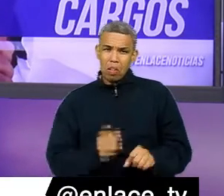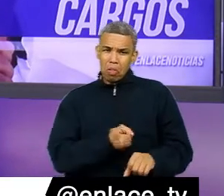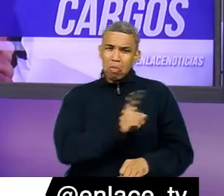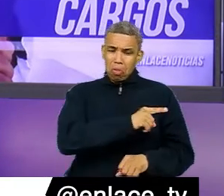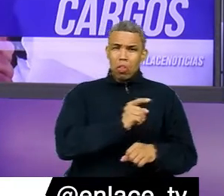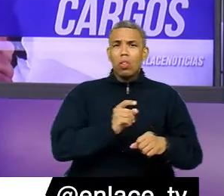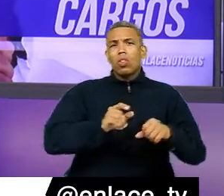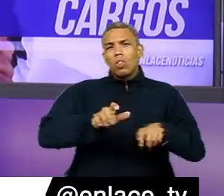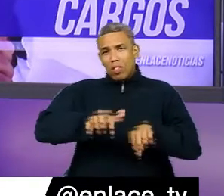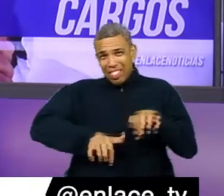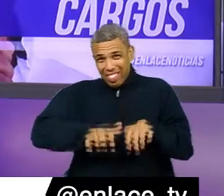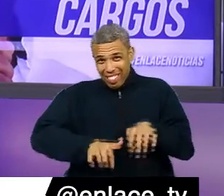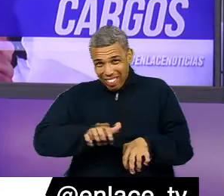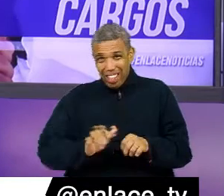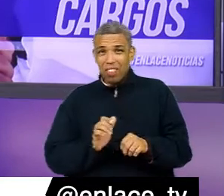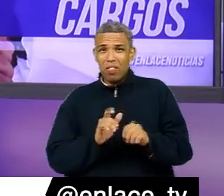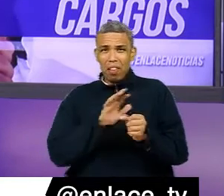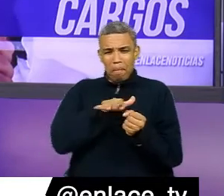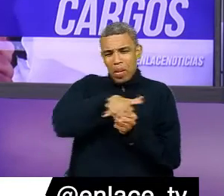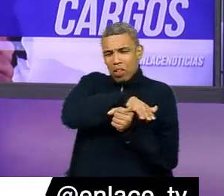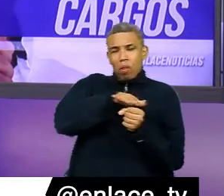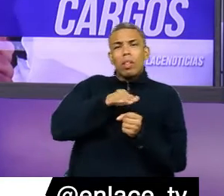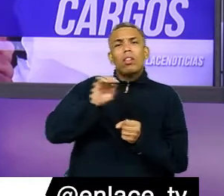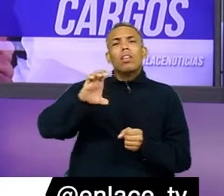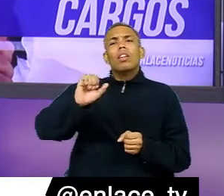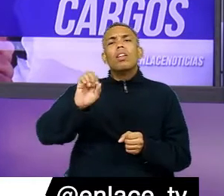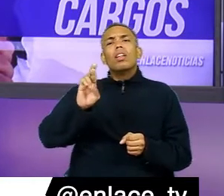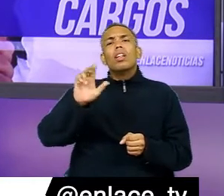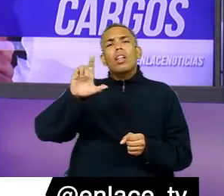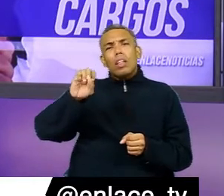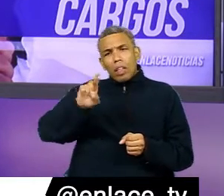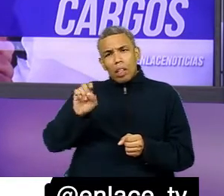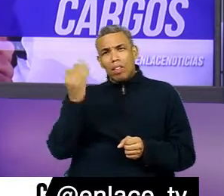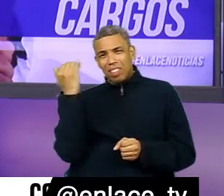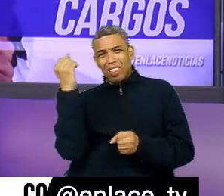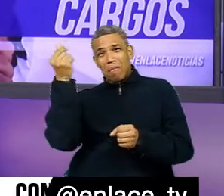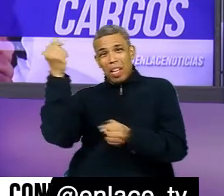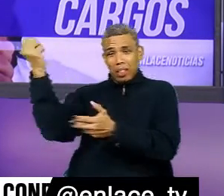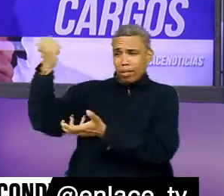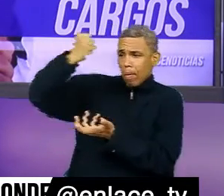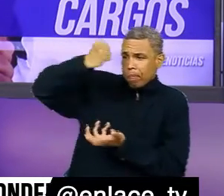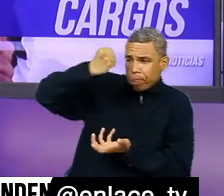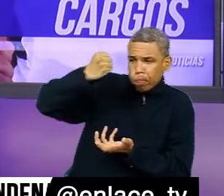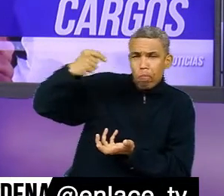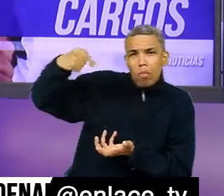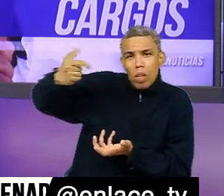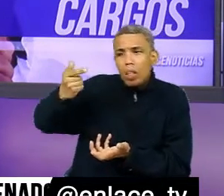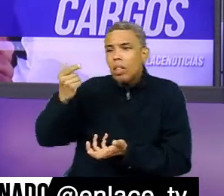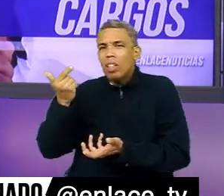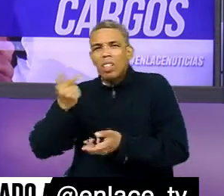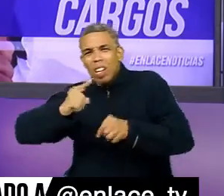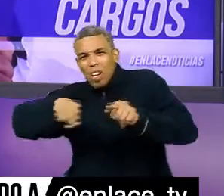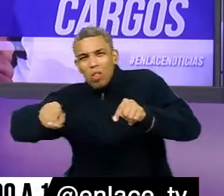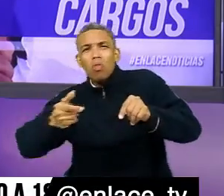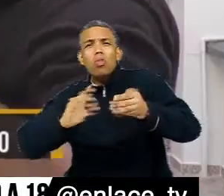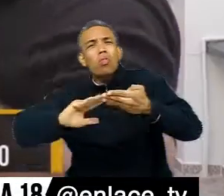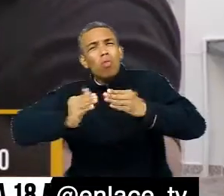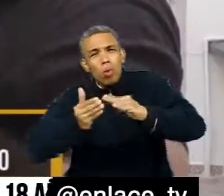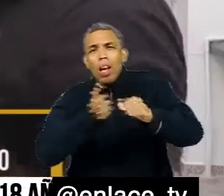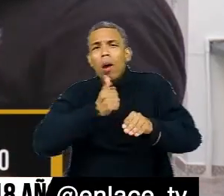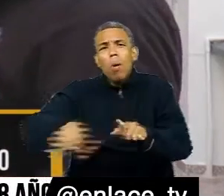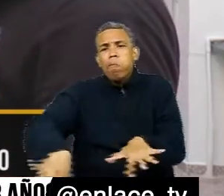Ambiente, Carlos Julio Contreras, por pérdidas de subsidios para damnificados de la ola invernal del año 2011. El